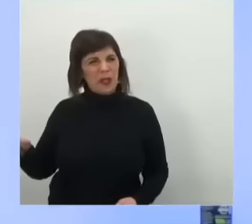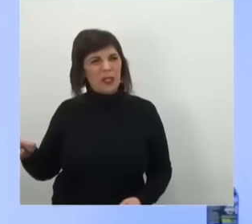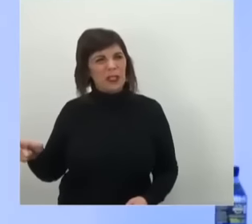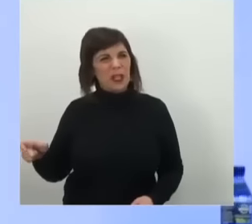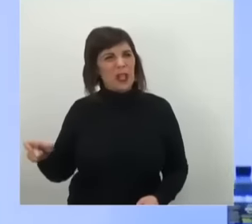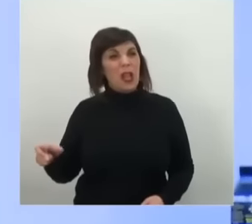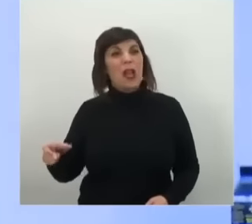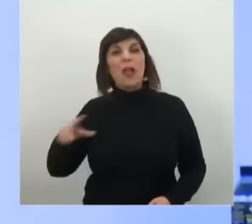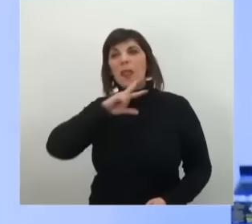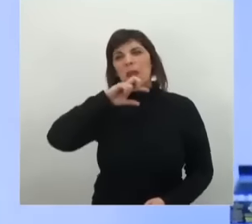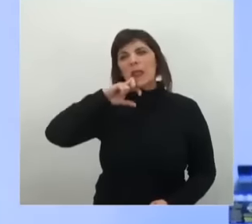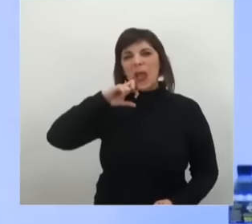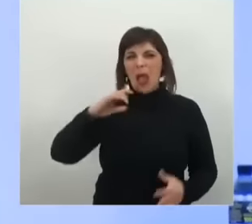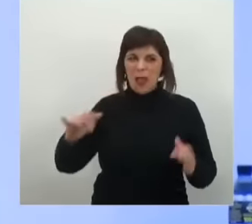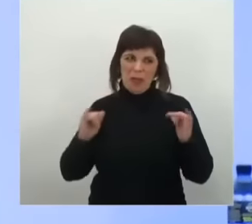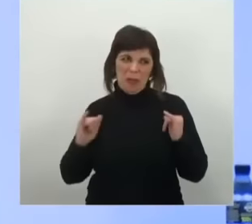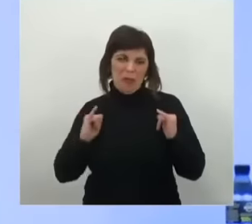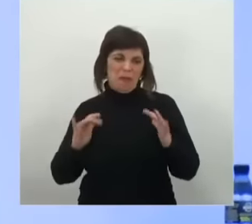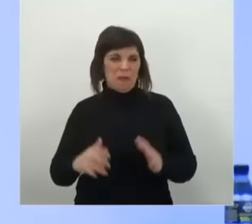cuenta